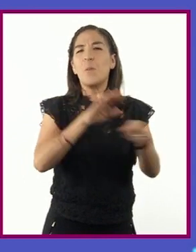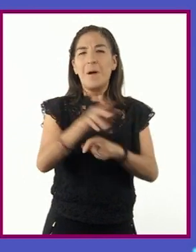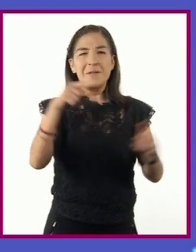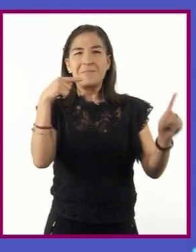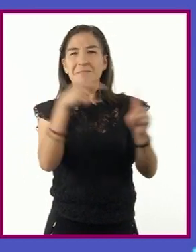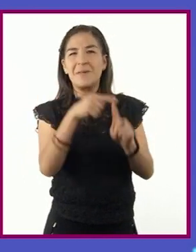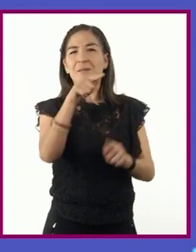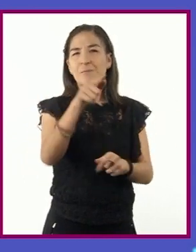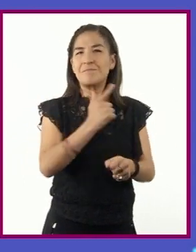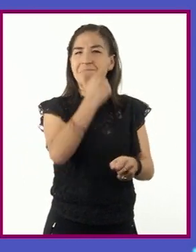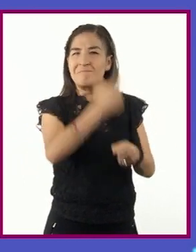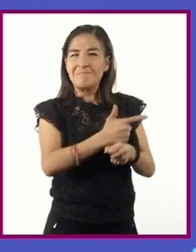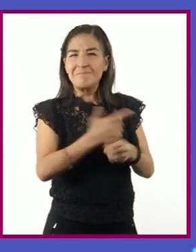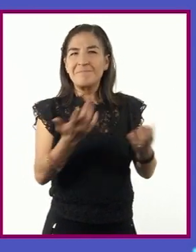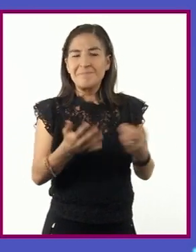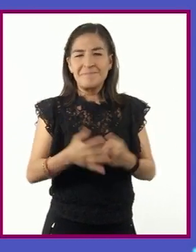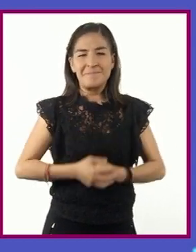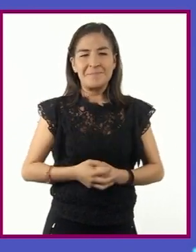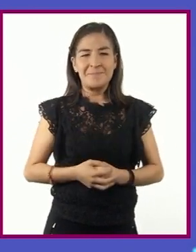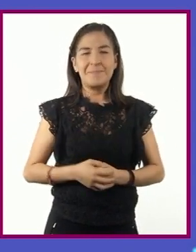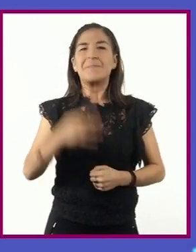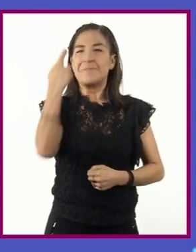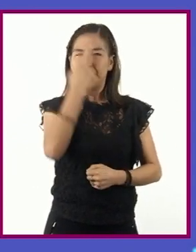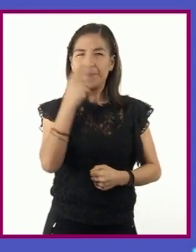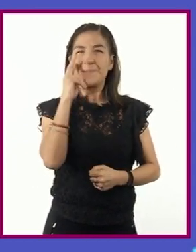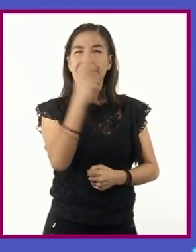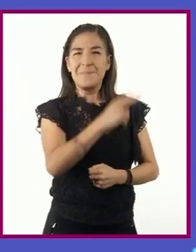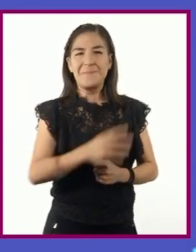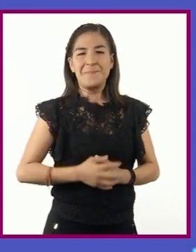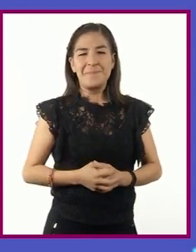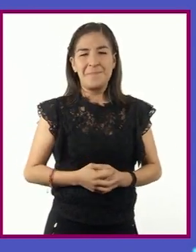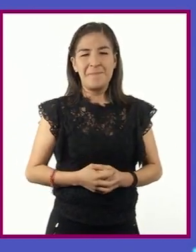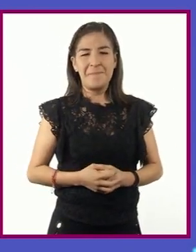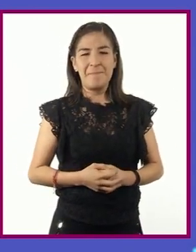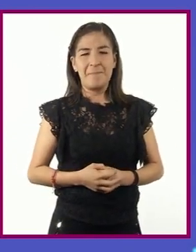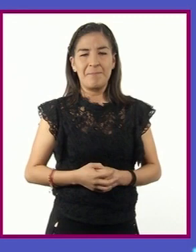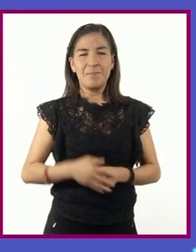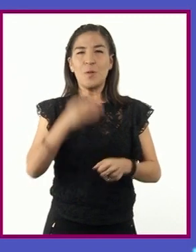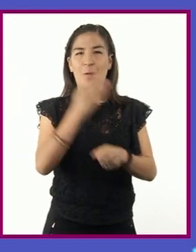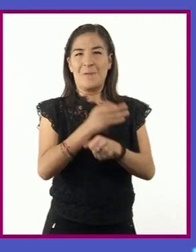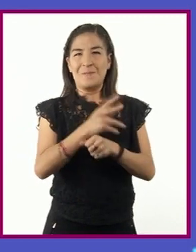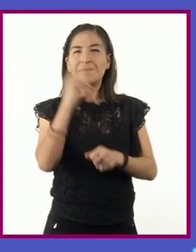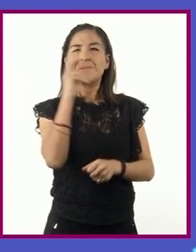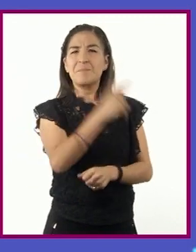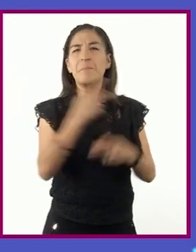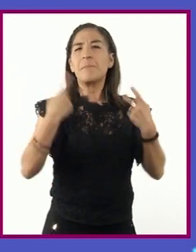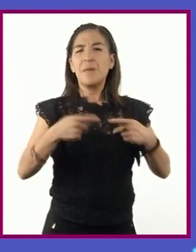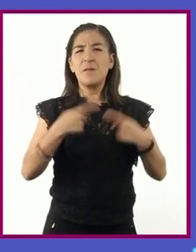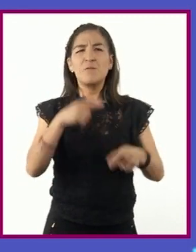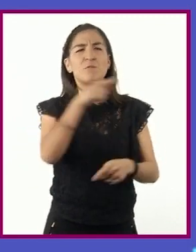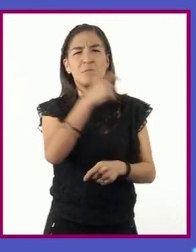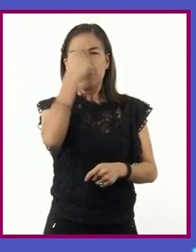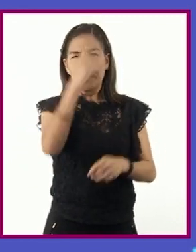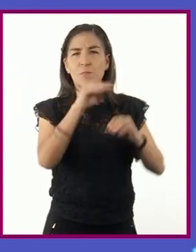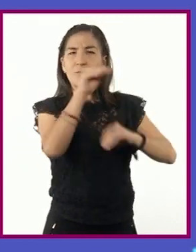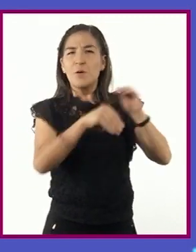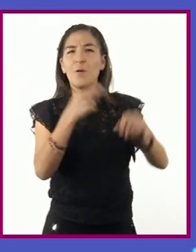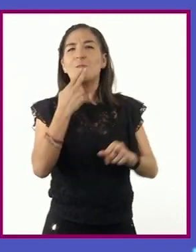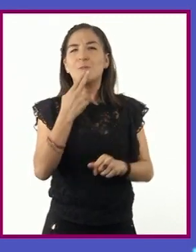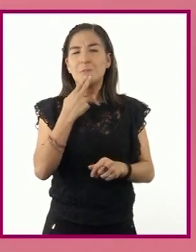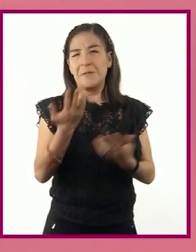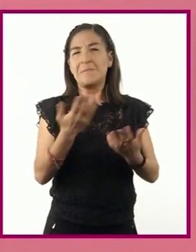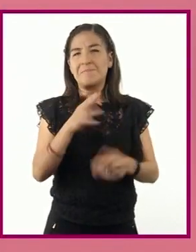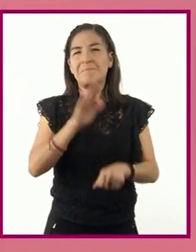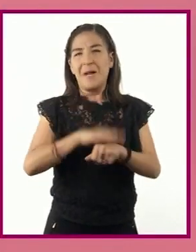intenciones descubrimos? Revisemos. Como observamos, el autor utiliza algunas formas